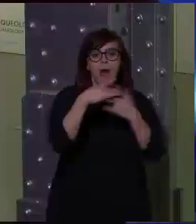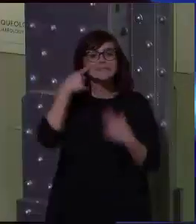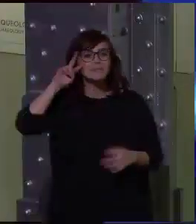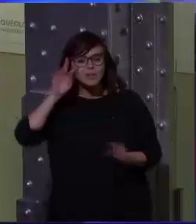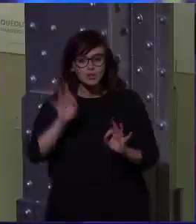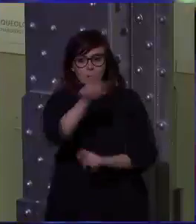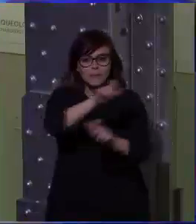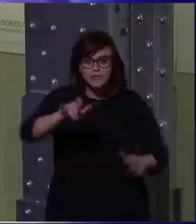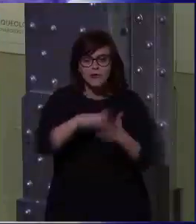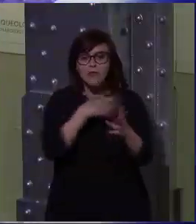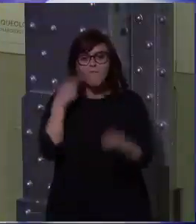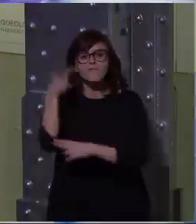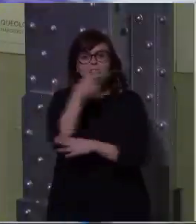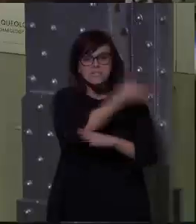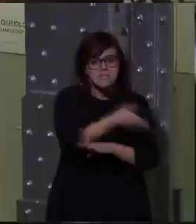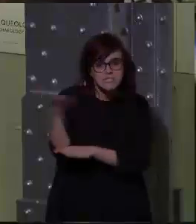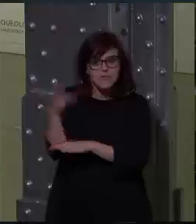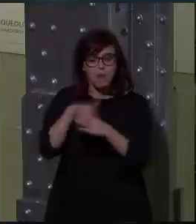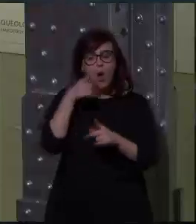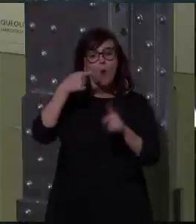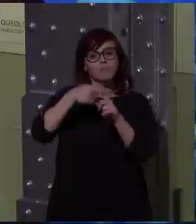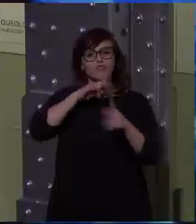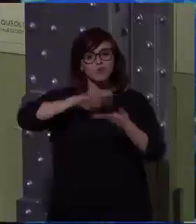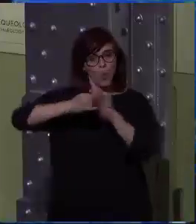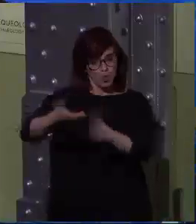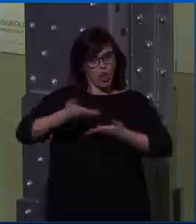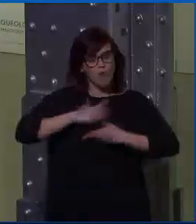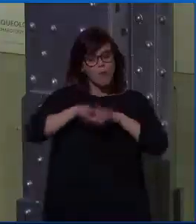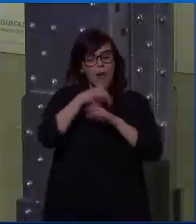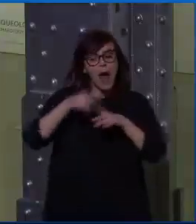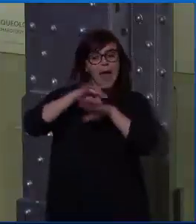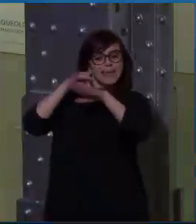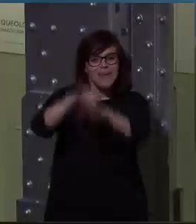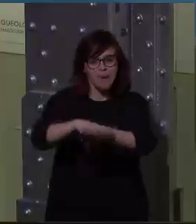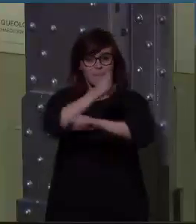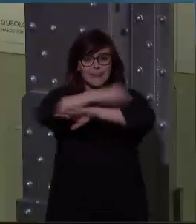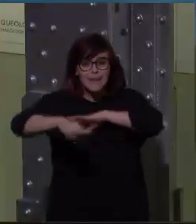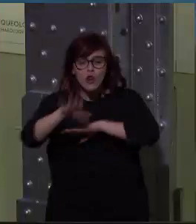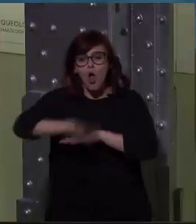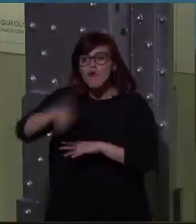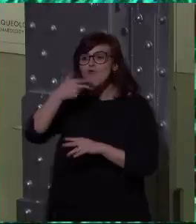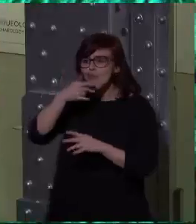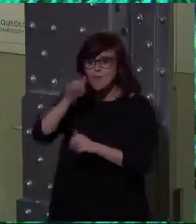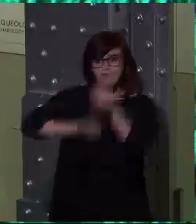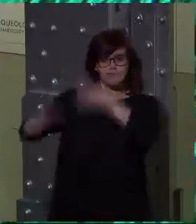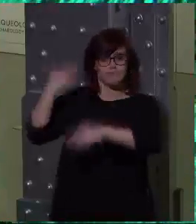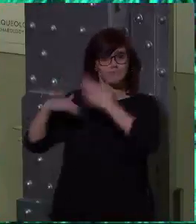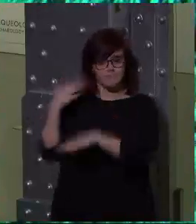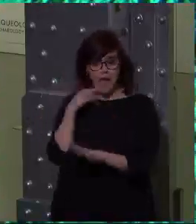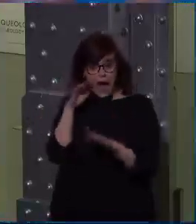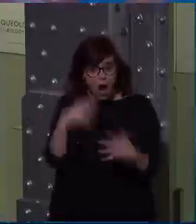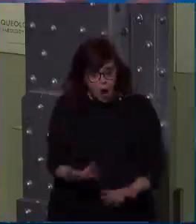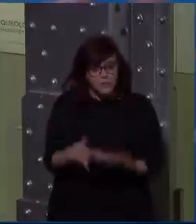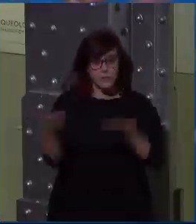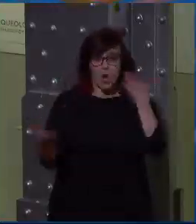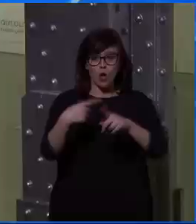expertos, a los que tienen las soluciones para indicarnos el camino y que podamos ver el Mediterráneo como era hace unas décadas.